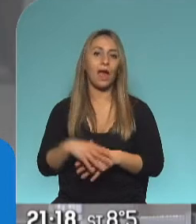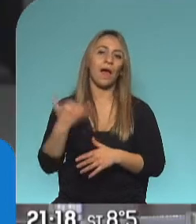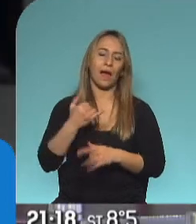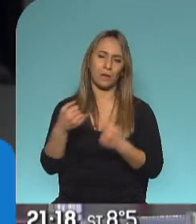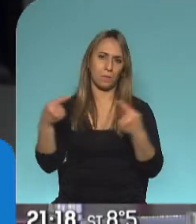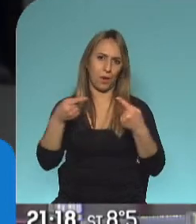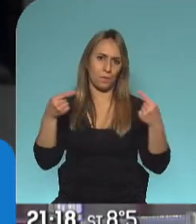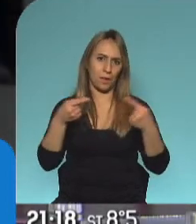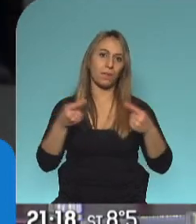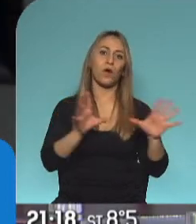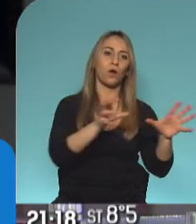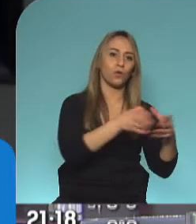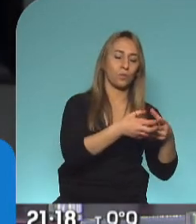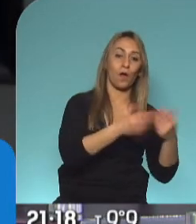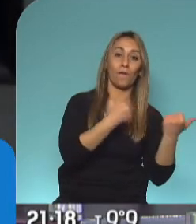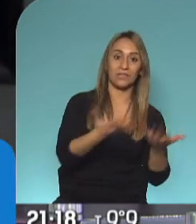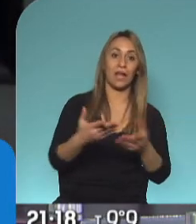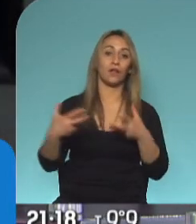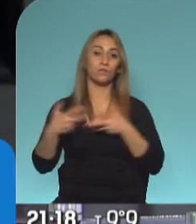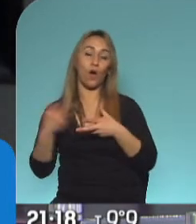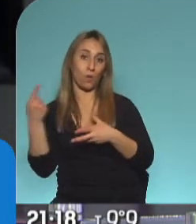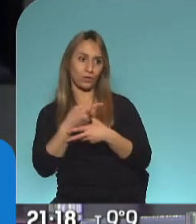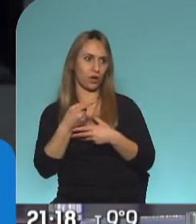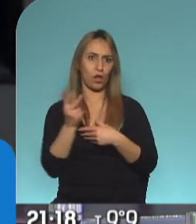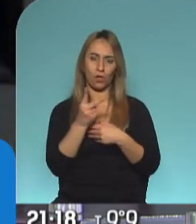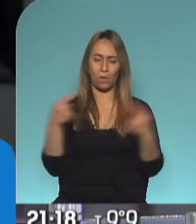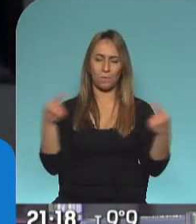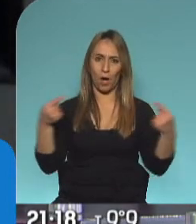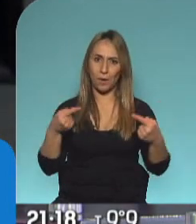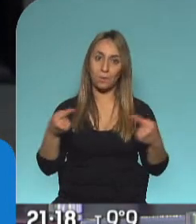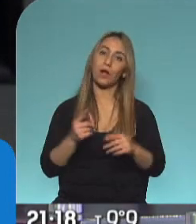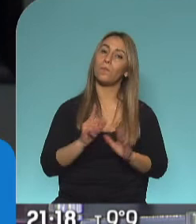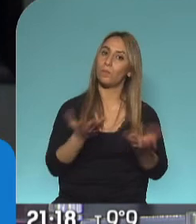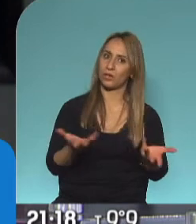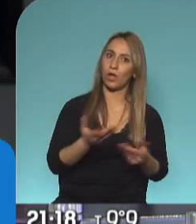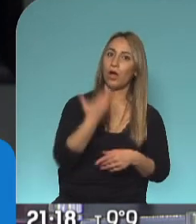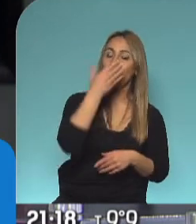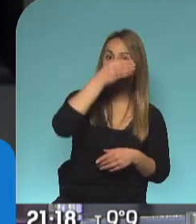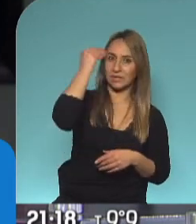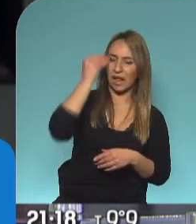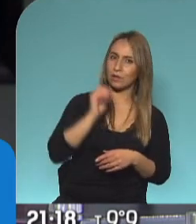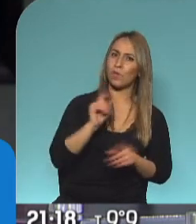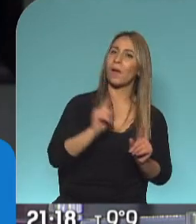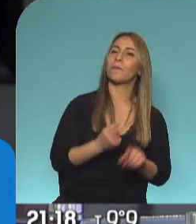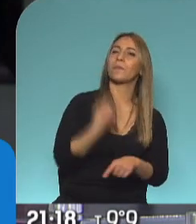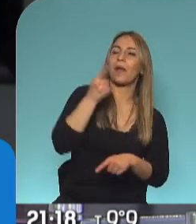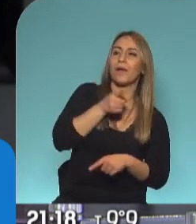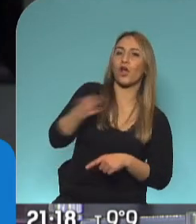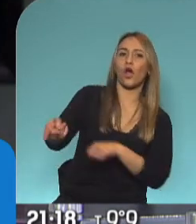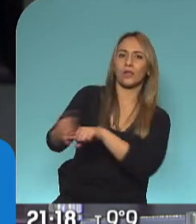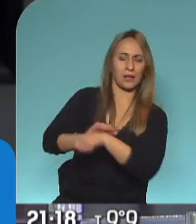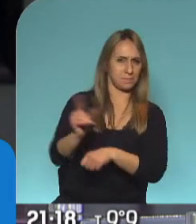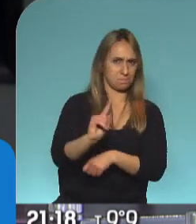líneas y también, como decía recién, no es la primera vez que Cristina apunta contra el jefe de gobierno de la ciudad, pero al mismo